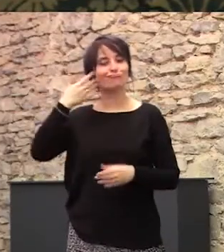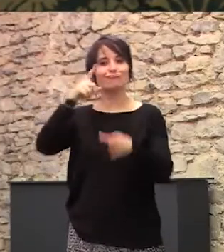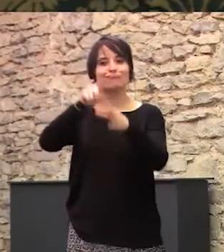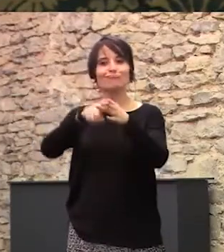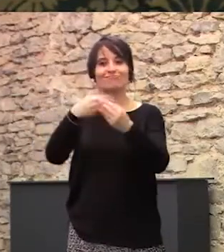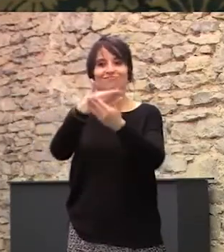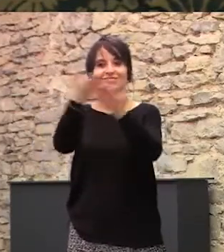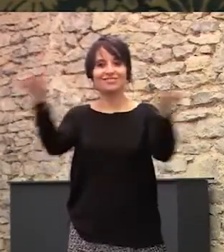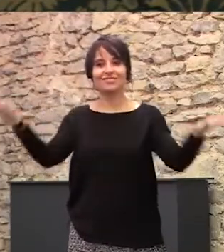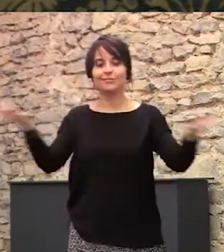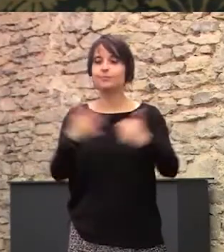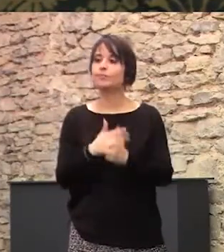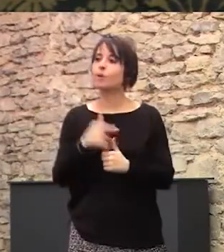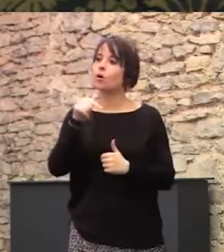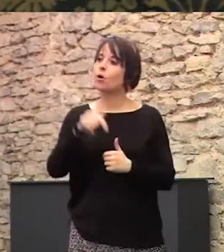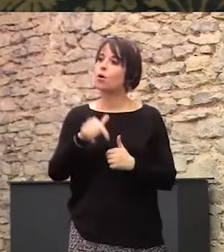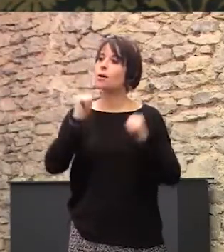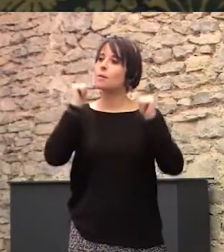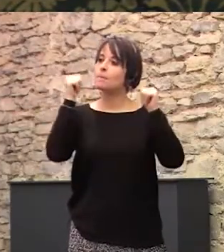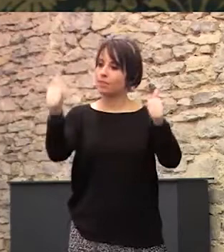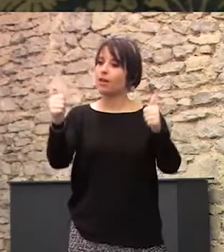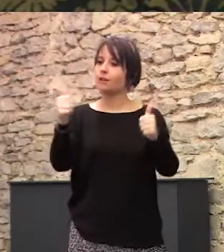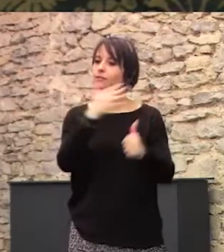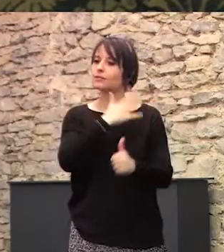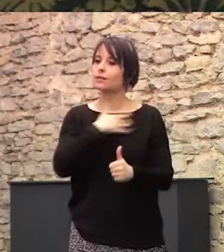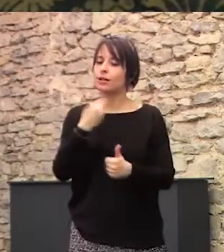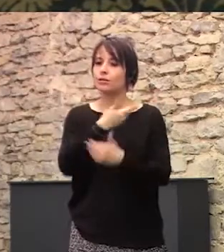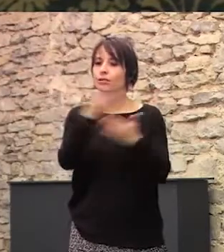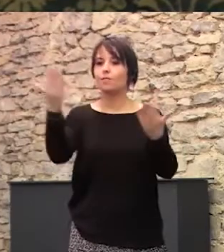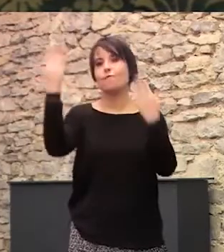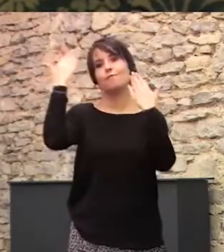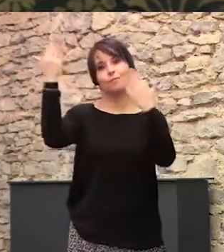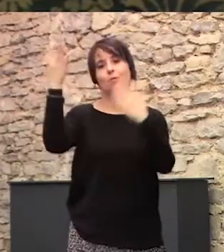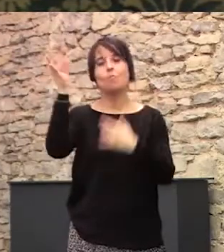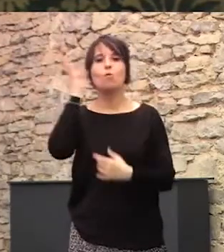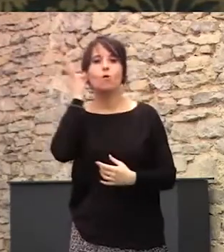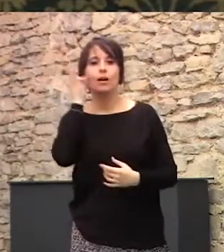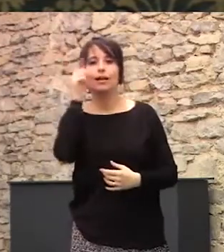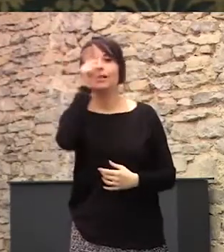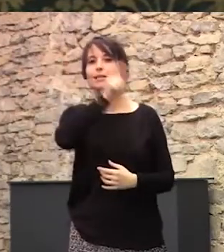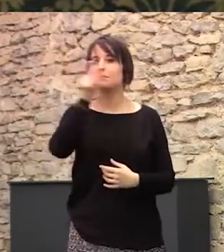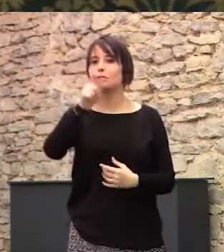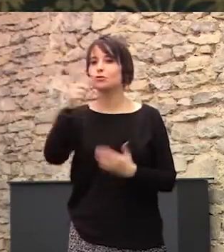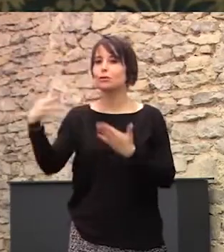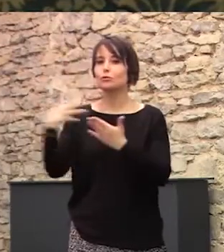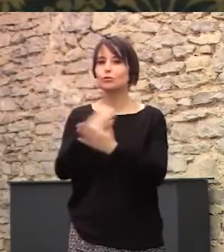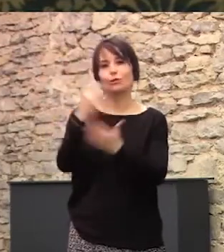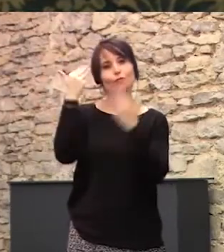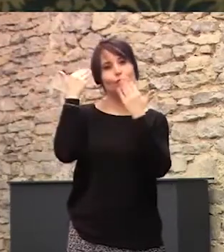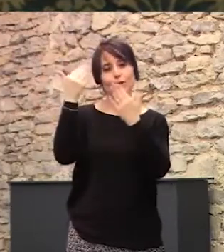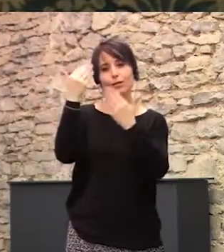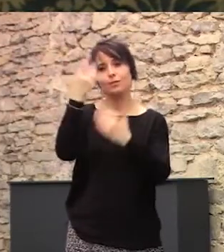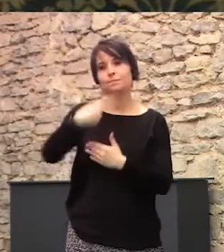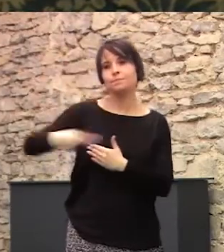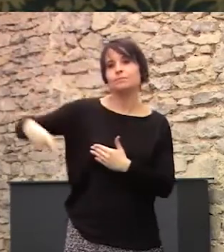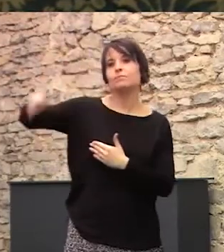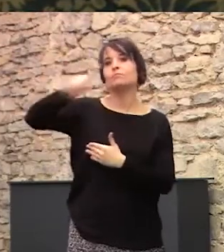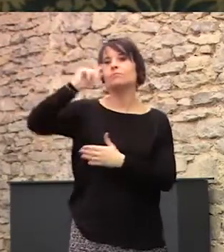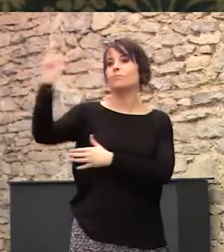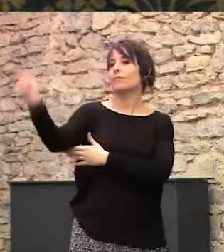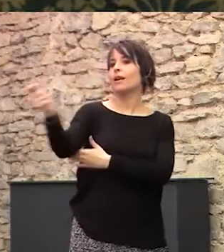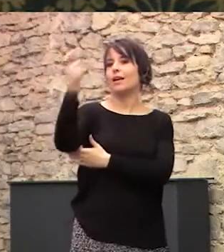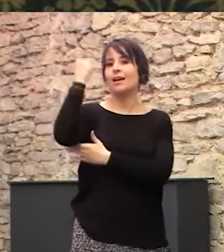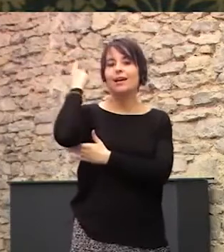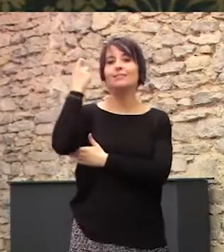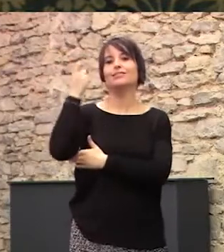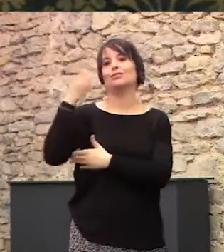Y quería empezar felicitando a todas las mujeres, todas las personas que han contribuido al gran éxito del 8